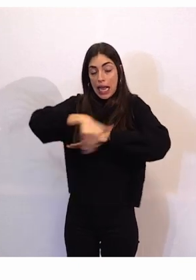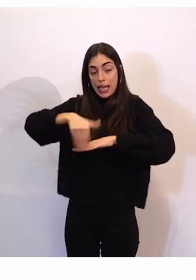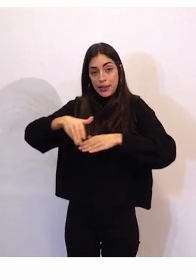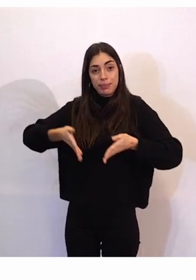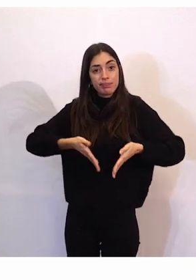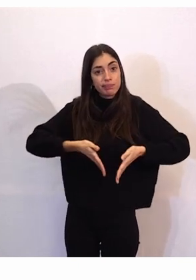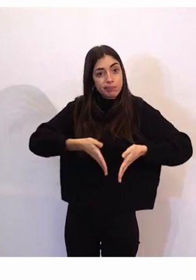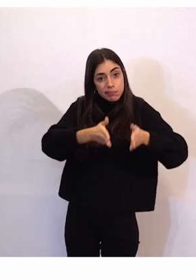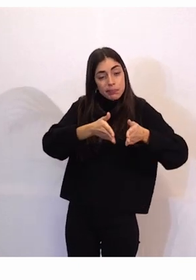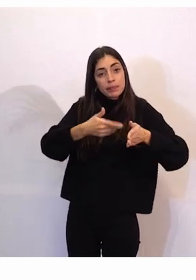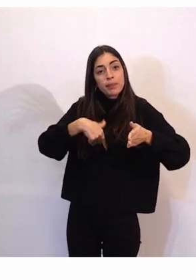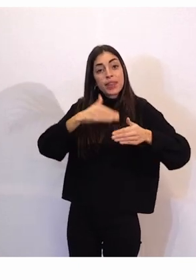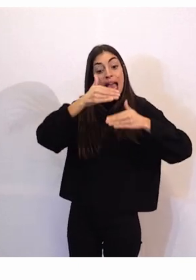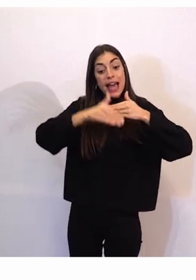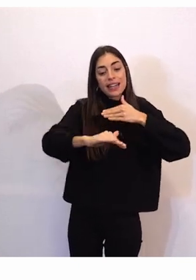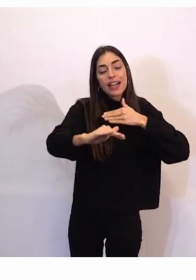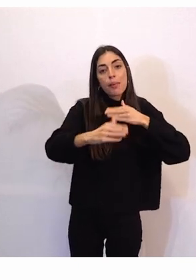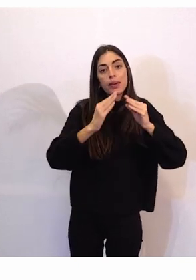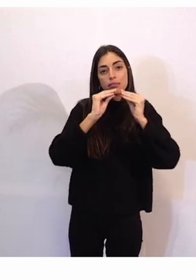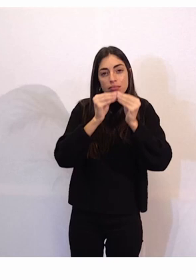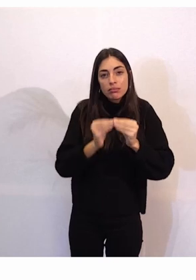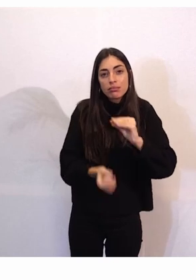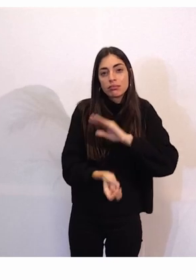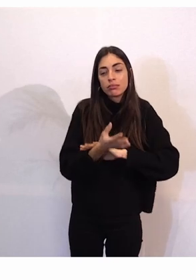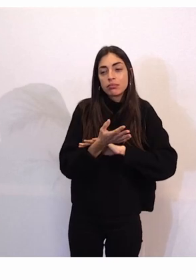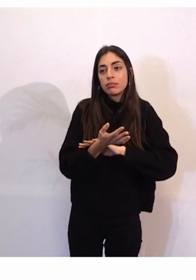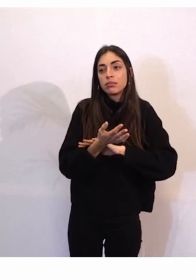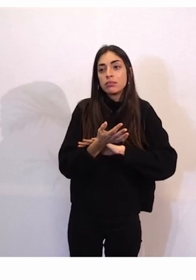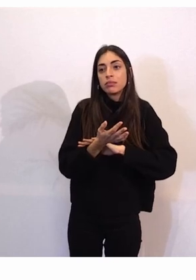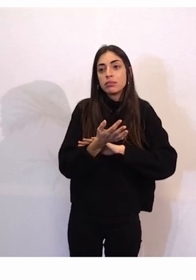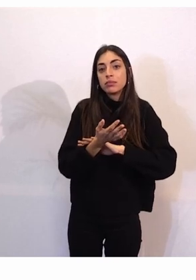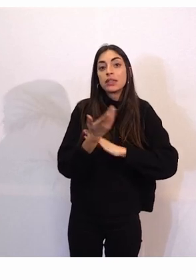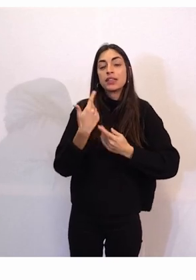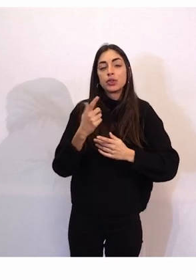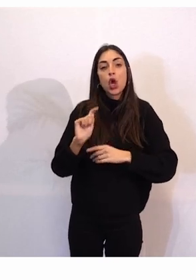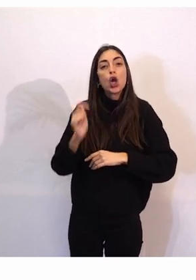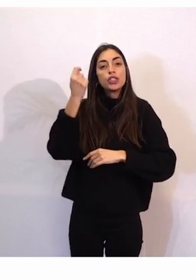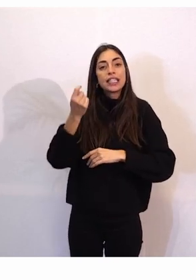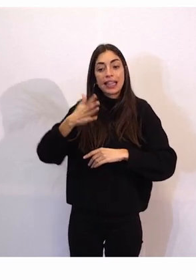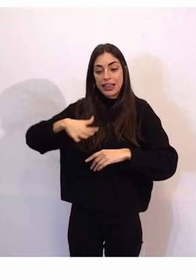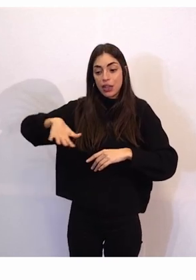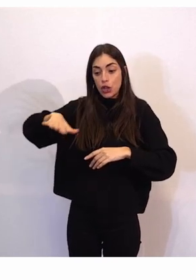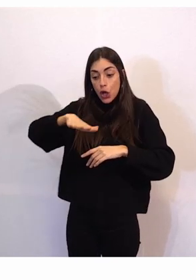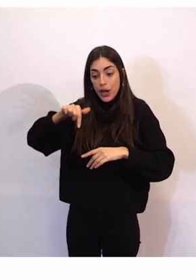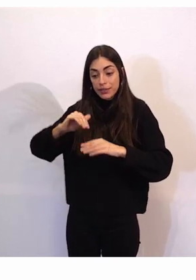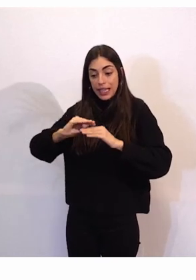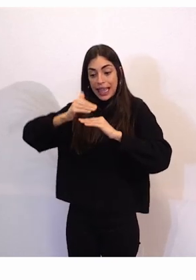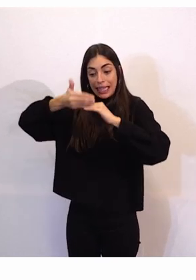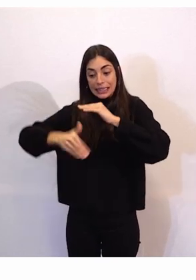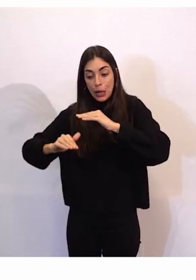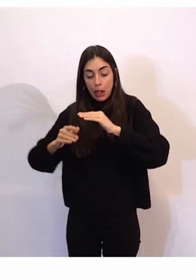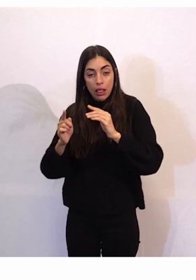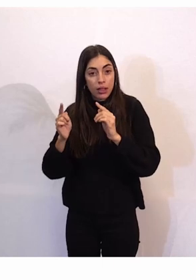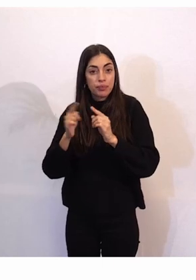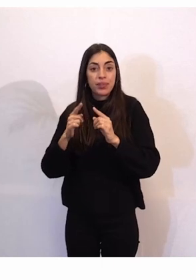rampas, cómo logró que en su zona no dejaran ese escalón pequeñito que a estas sillas tanto le